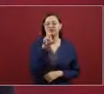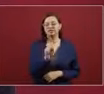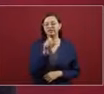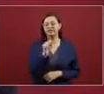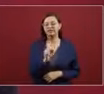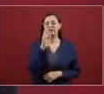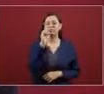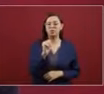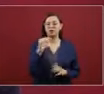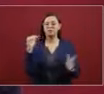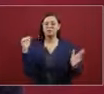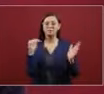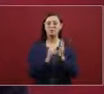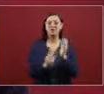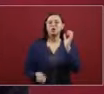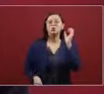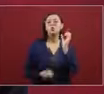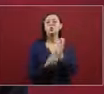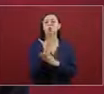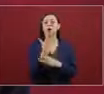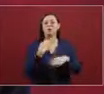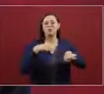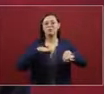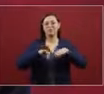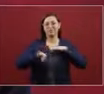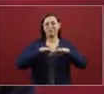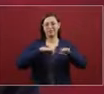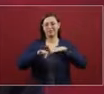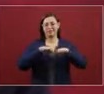269,143 empleos,